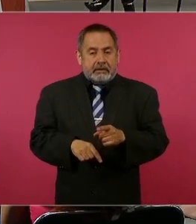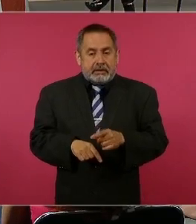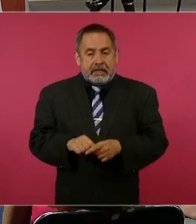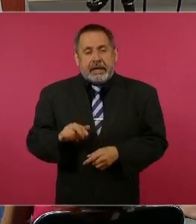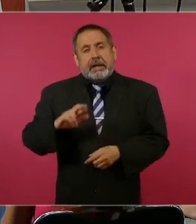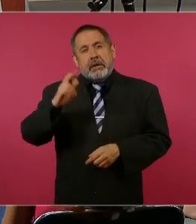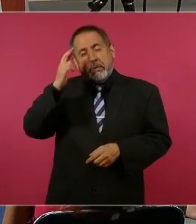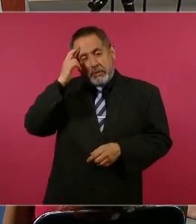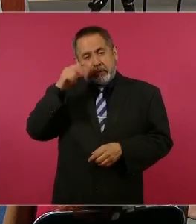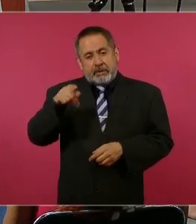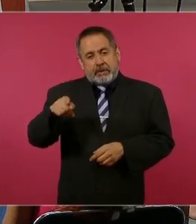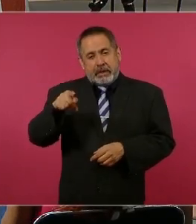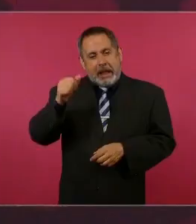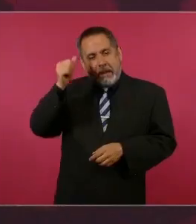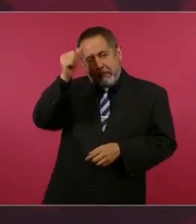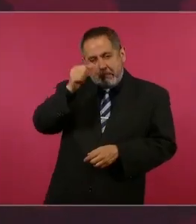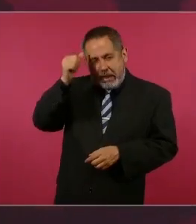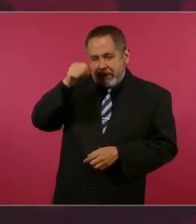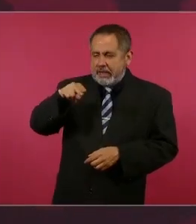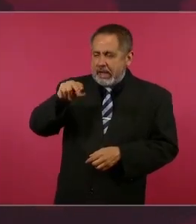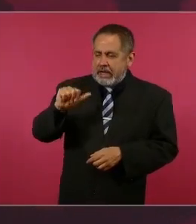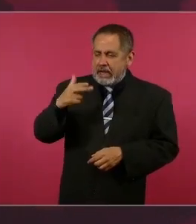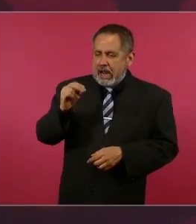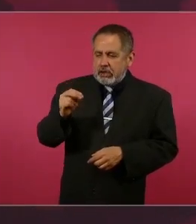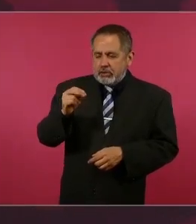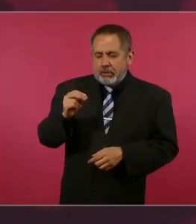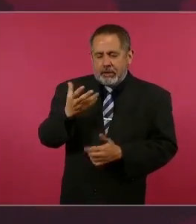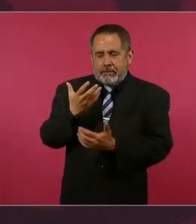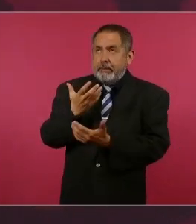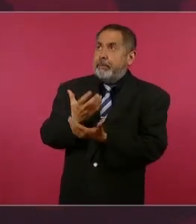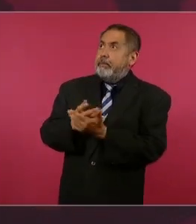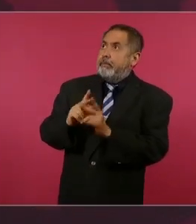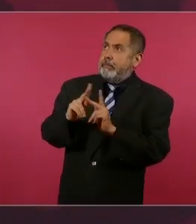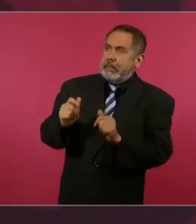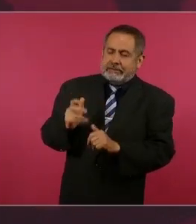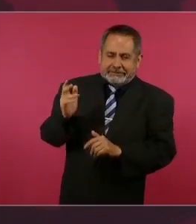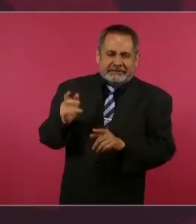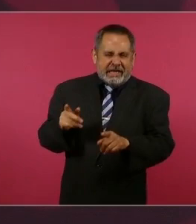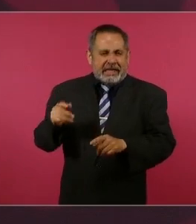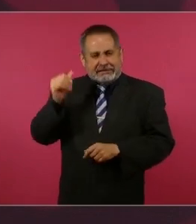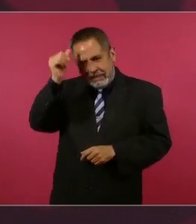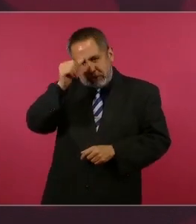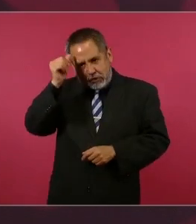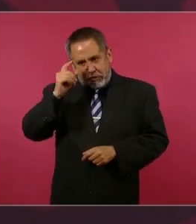Recuerdo aquí al padre Nacho, que en paz descanse, un sacerdote que venía.